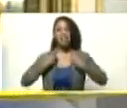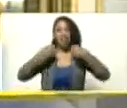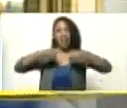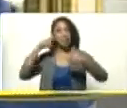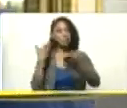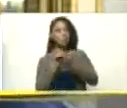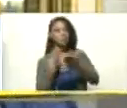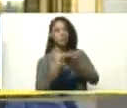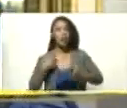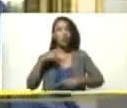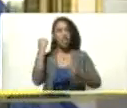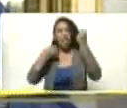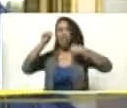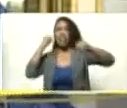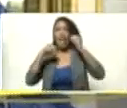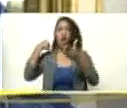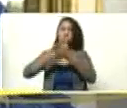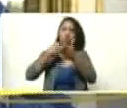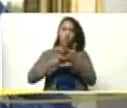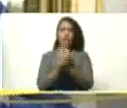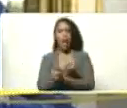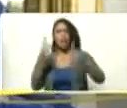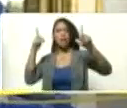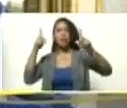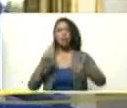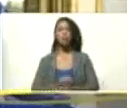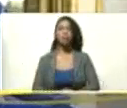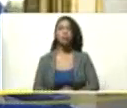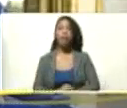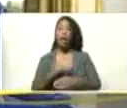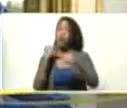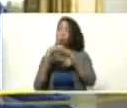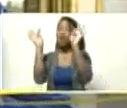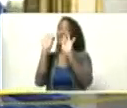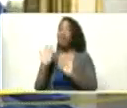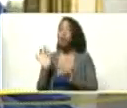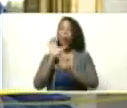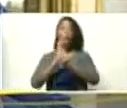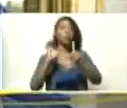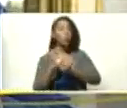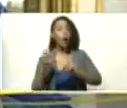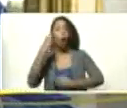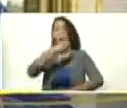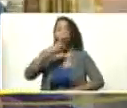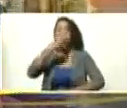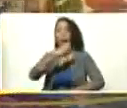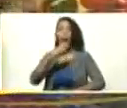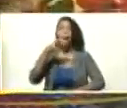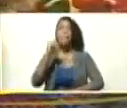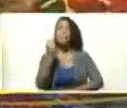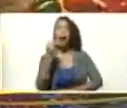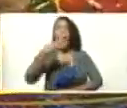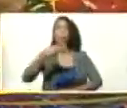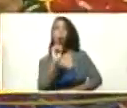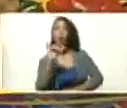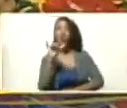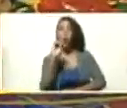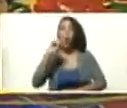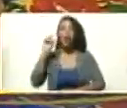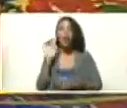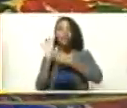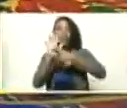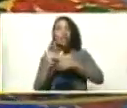vigentes en su rebeldía y en su lucha por la libertad. Igualmente la tradición oral mapoyo y sus referentes